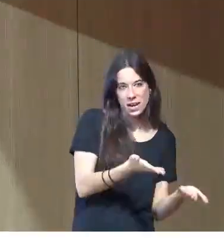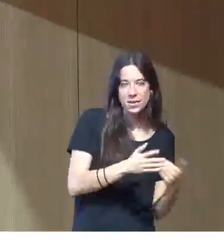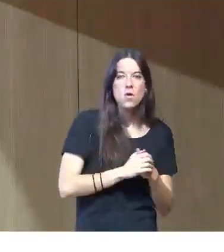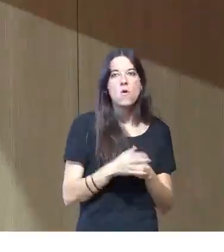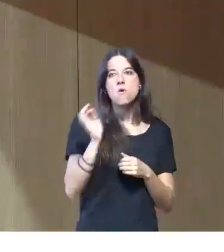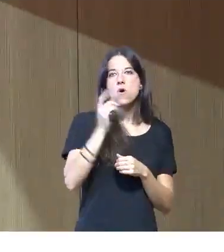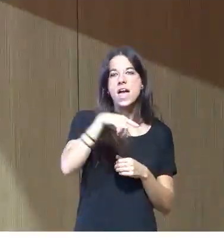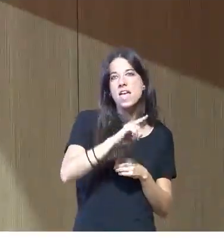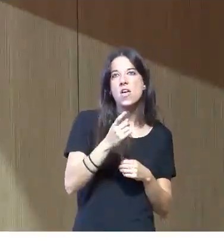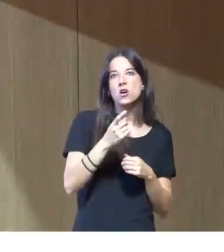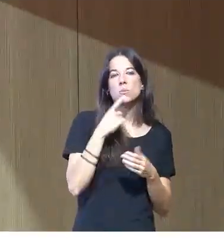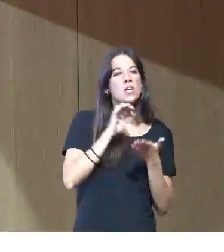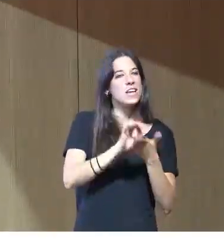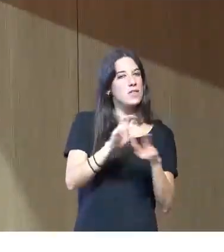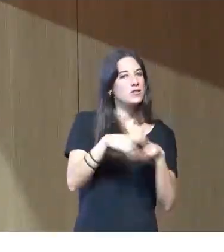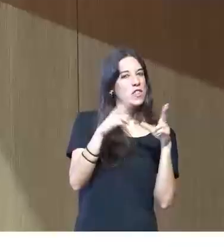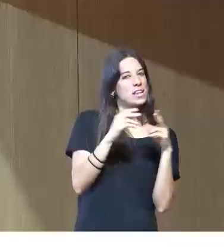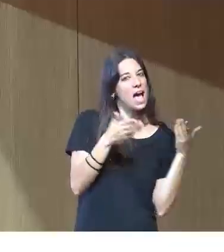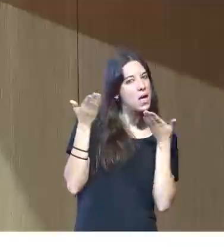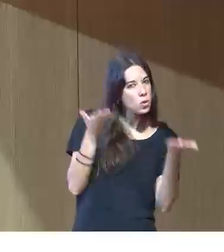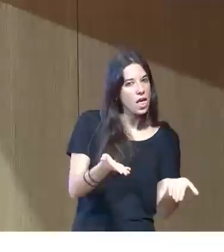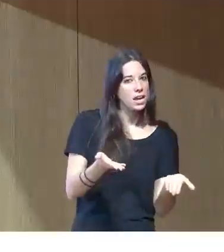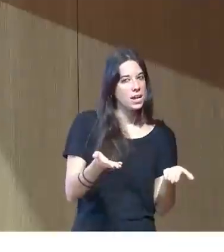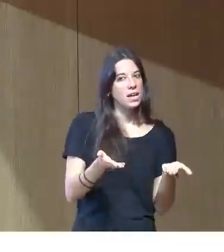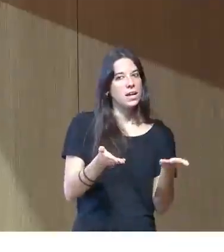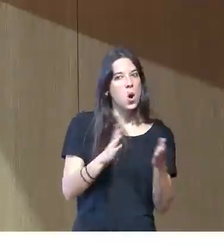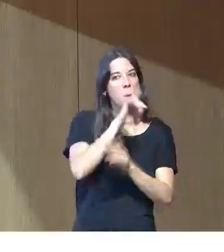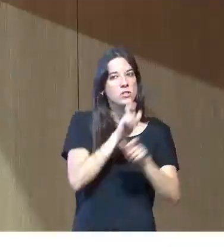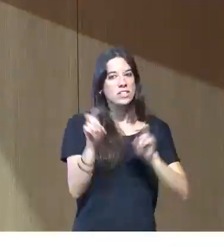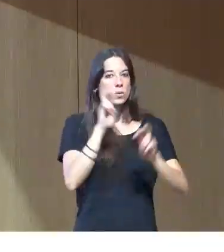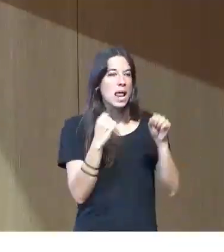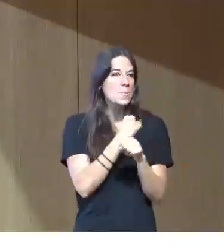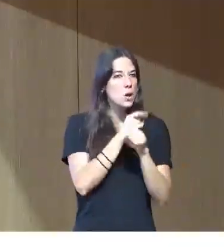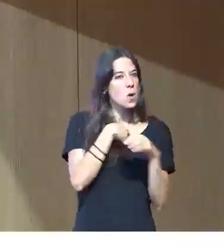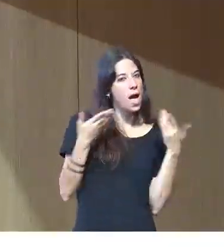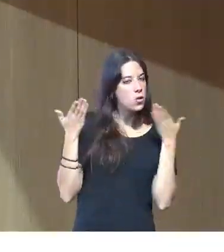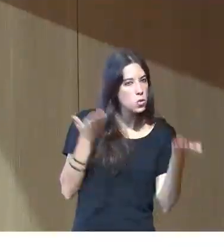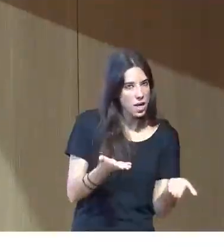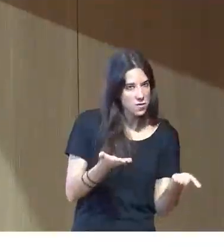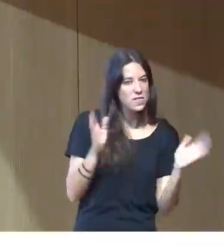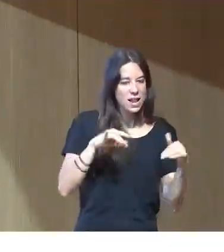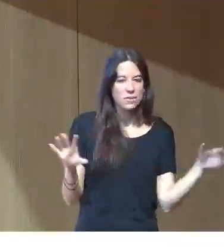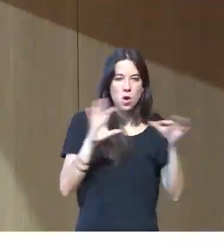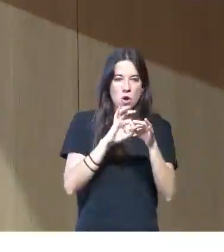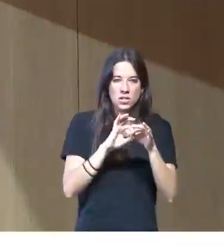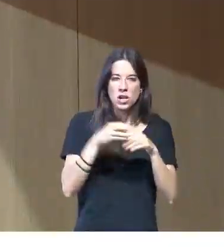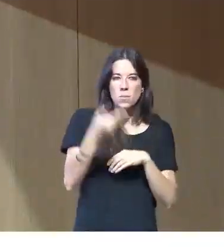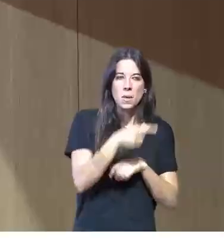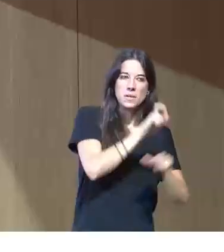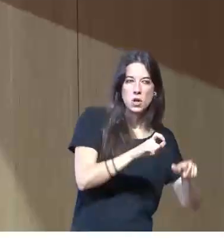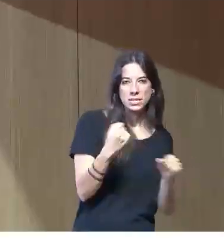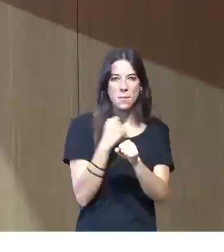ponen sobre la mesa los servicios sociales y las personas que buscan empleo una importante conexión no